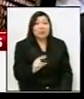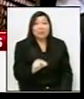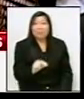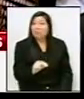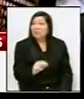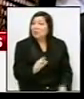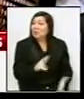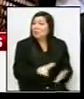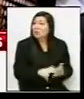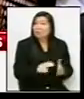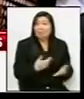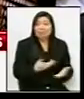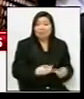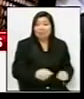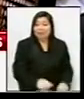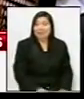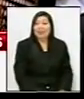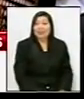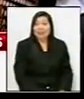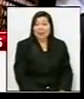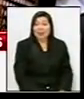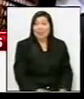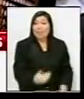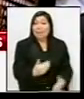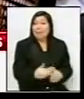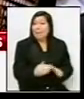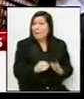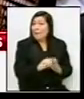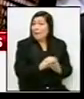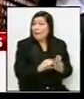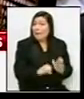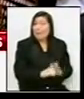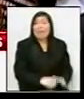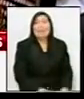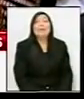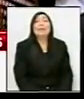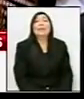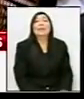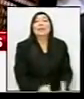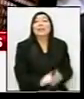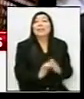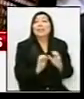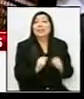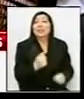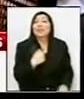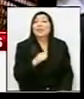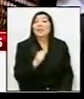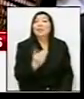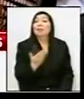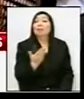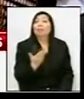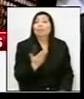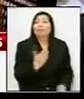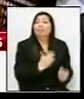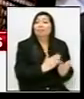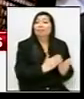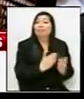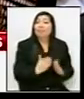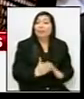no se apruebe el tema de la infracción a la Constitución. Lo que sí estoy pidiendo es que se